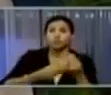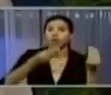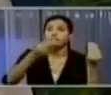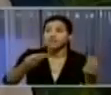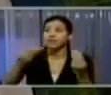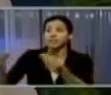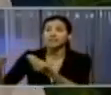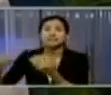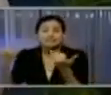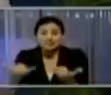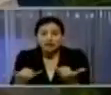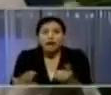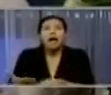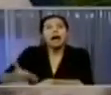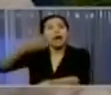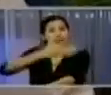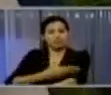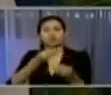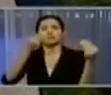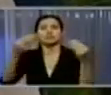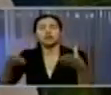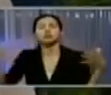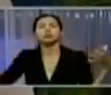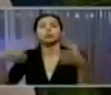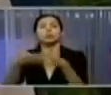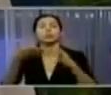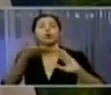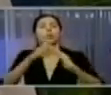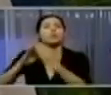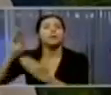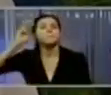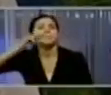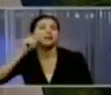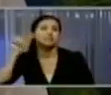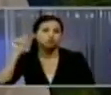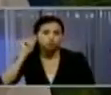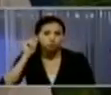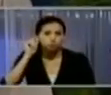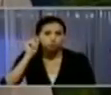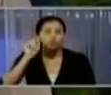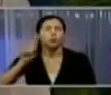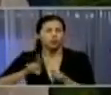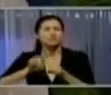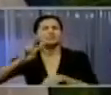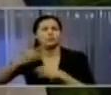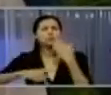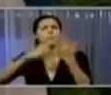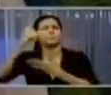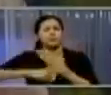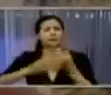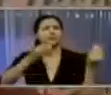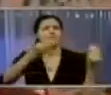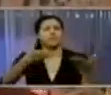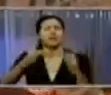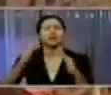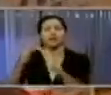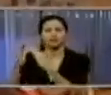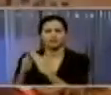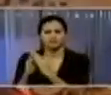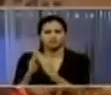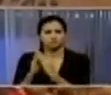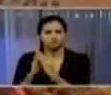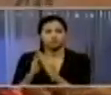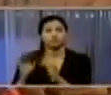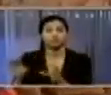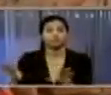por adelantado a toda la comunidad educativa como parte del segundo plan de designación y asignación de vivienda. ¿Eso